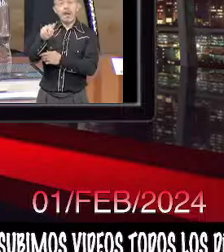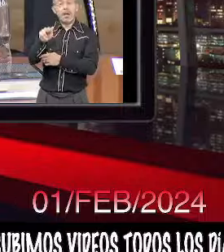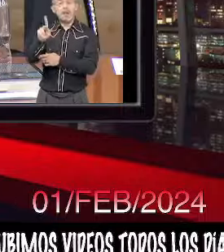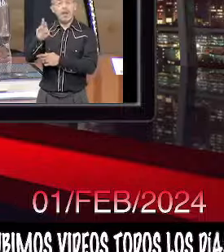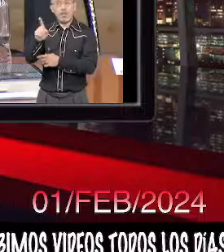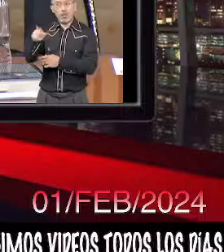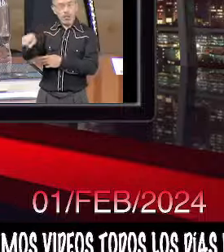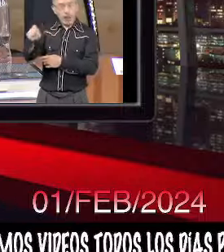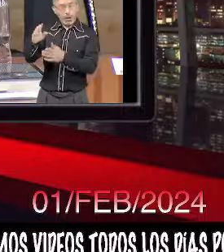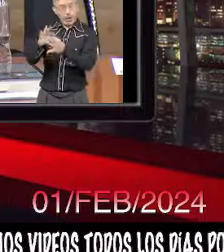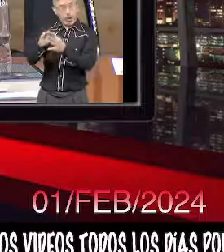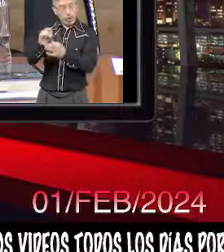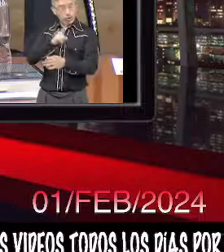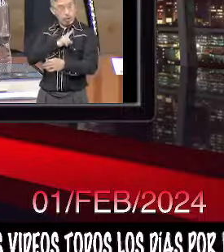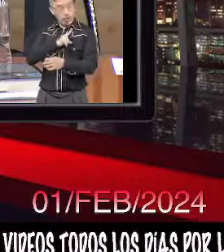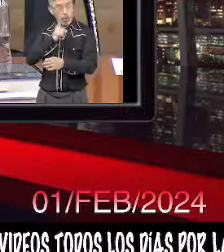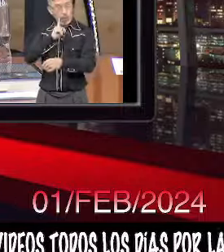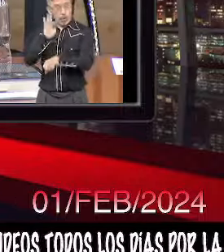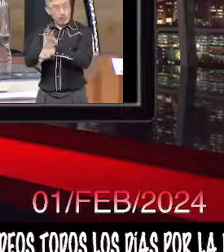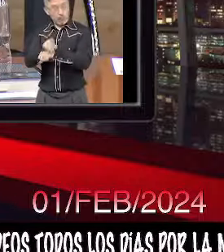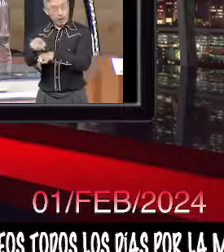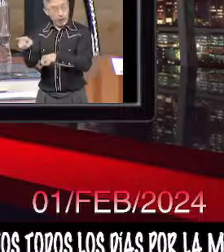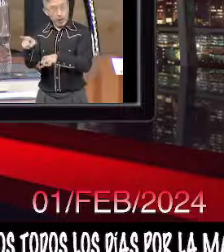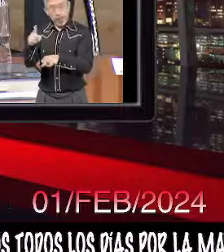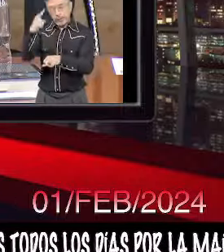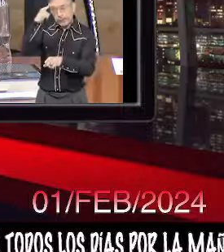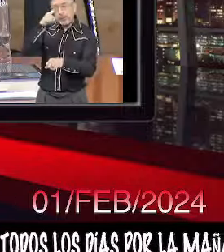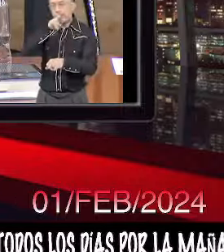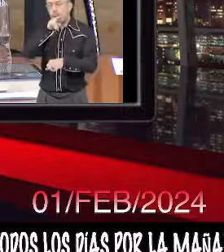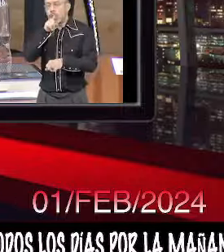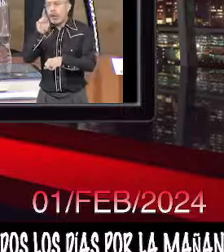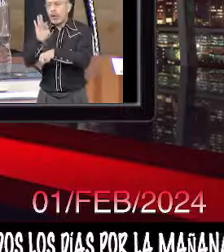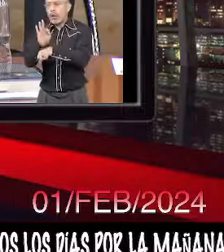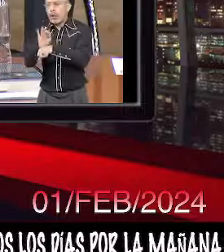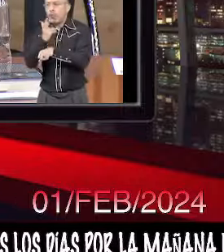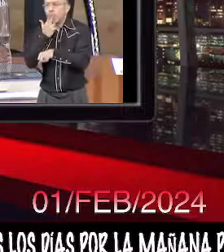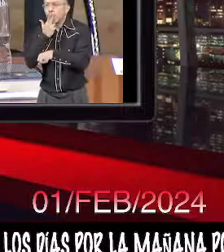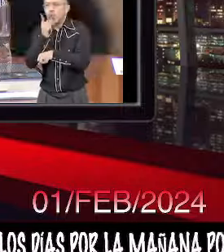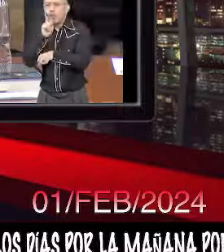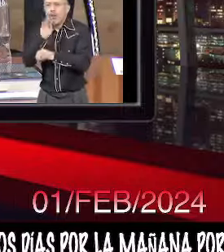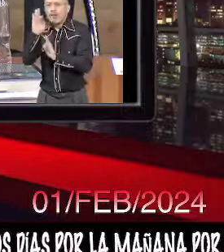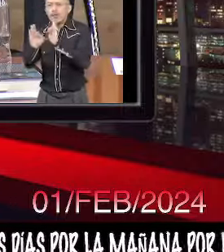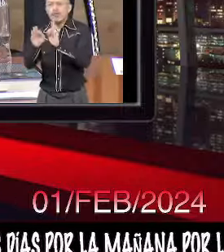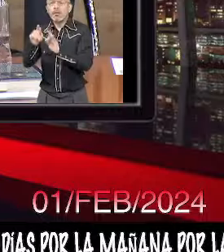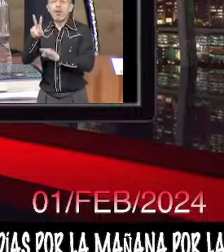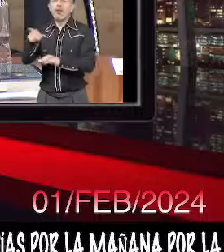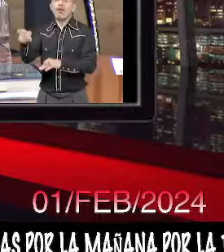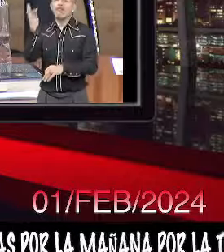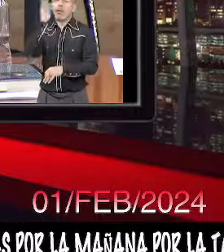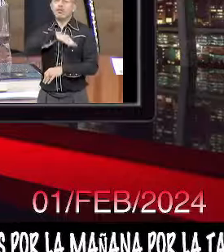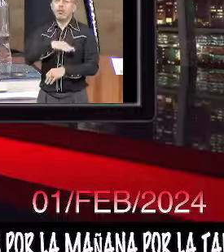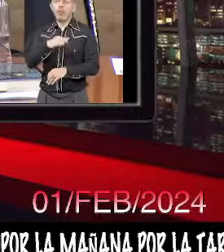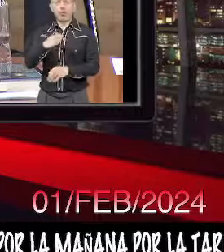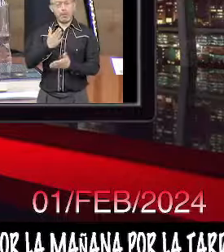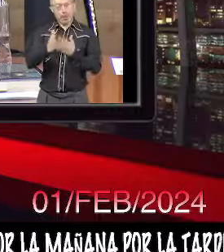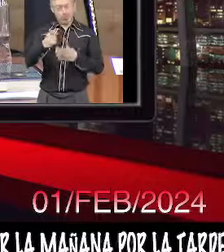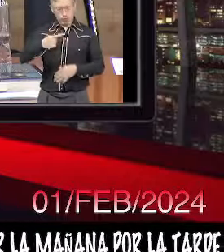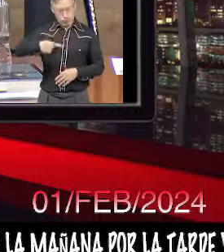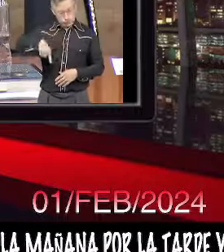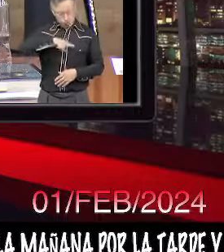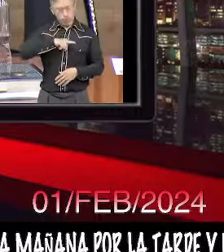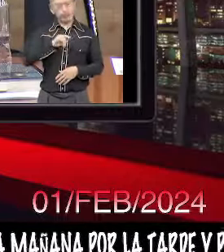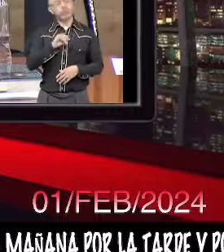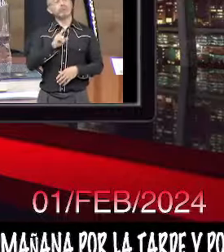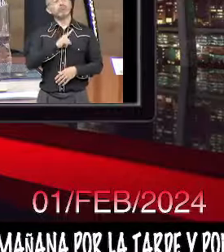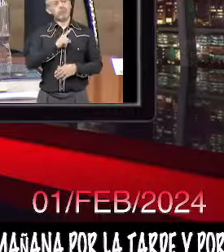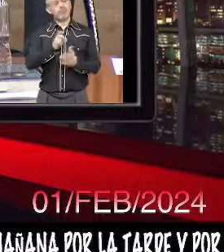se preocupan. Nosotros en los hechos nos ocupamos de la igualdad plena entre todos los seres humanos y lo